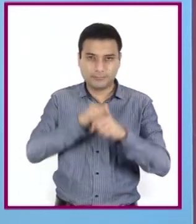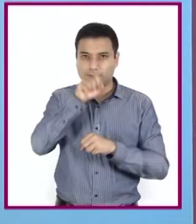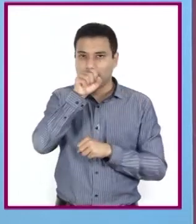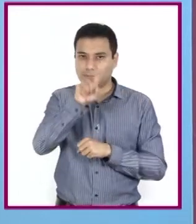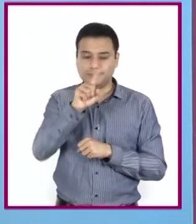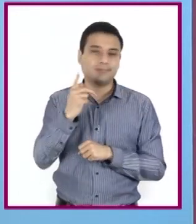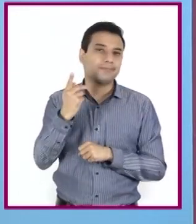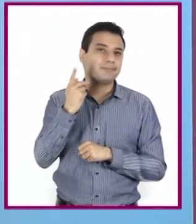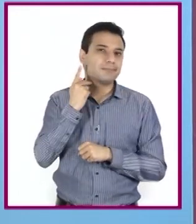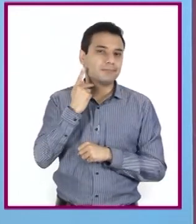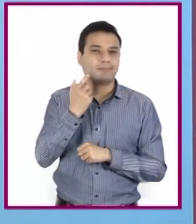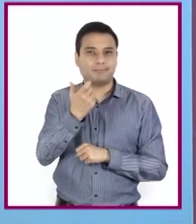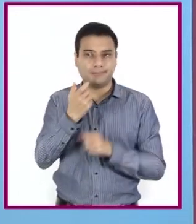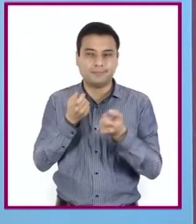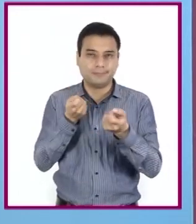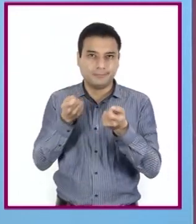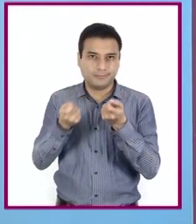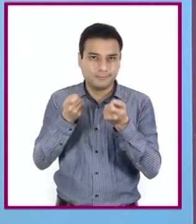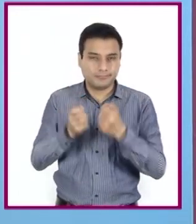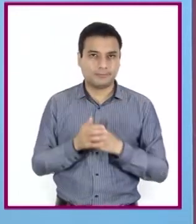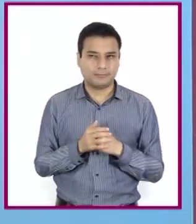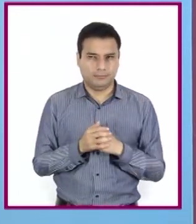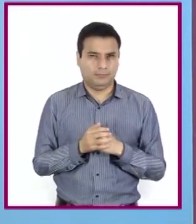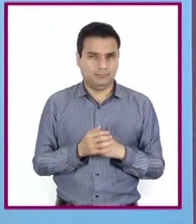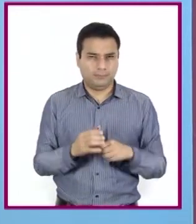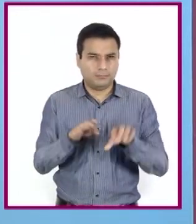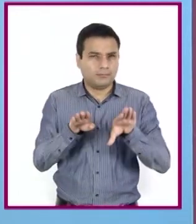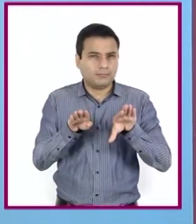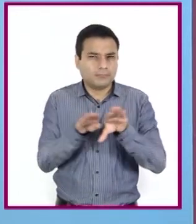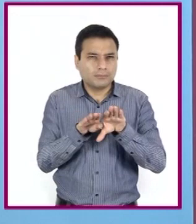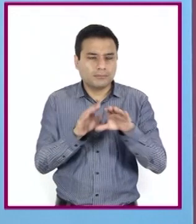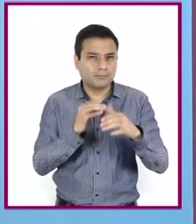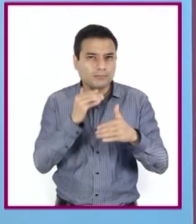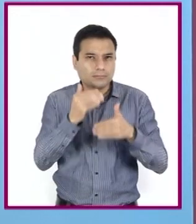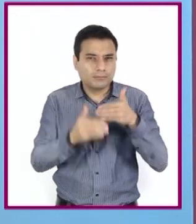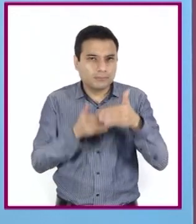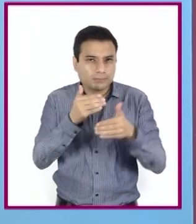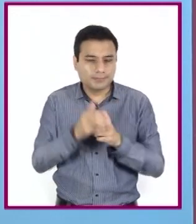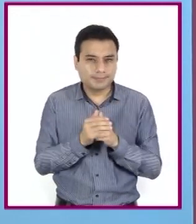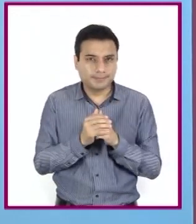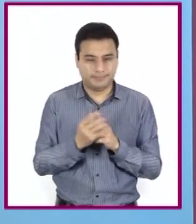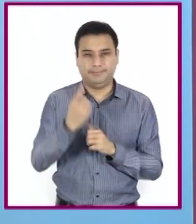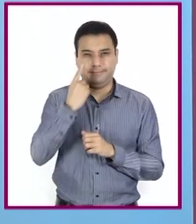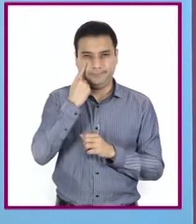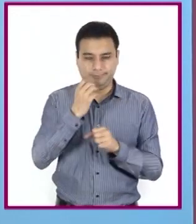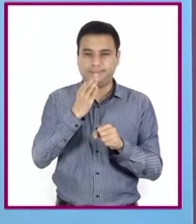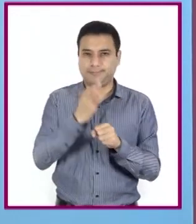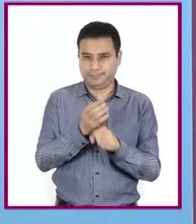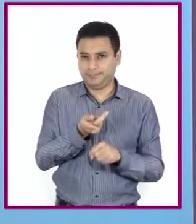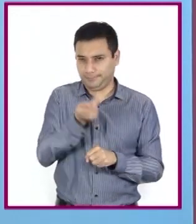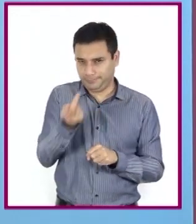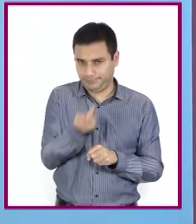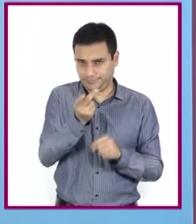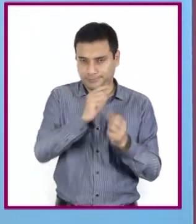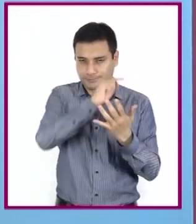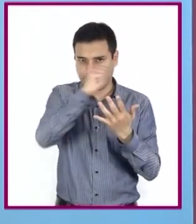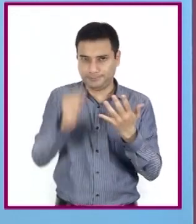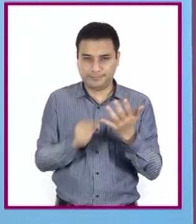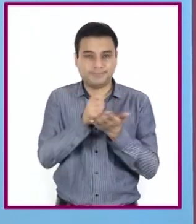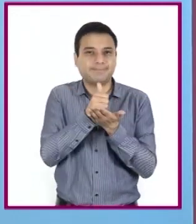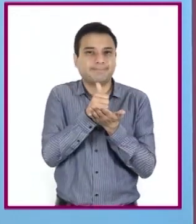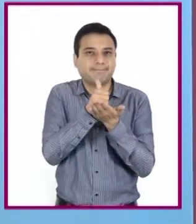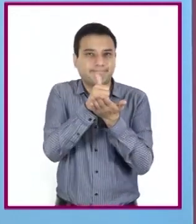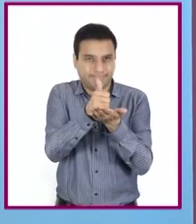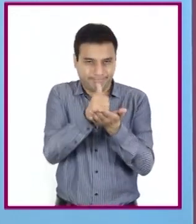económico. Para entender cómo se desarrolló este proceso, les propongo las siguientes preguntas que los guiarán a